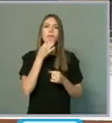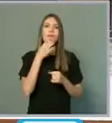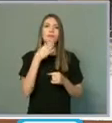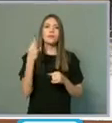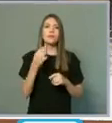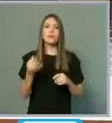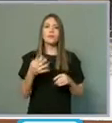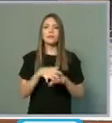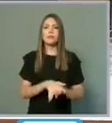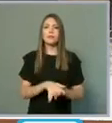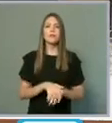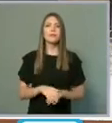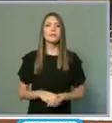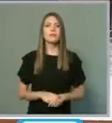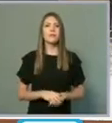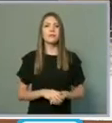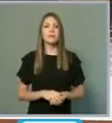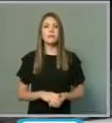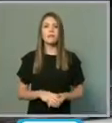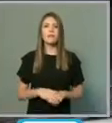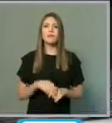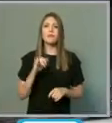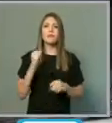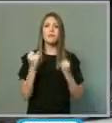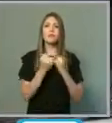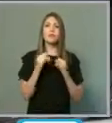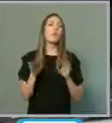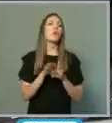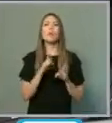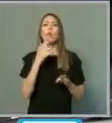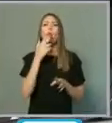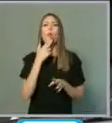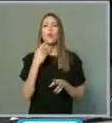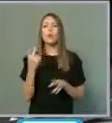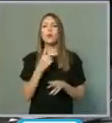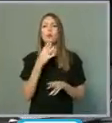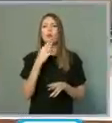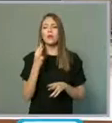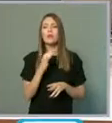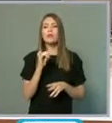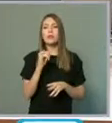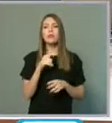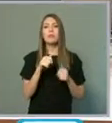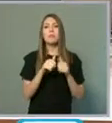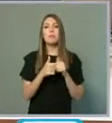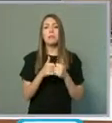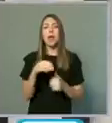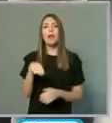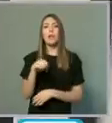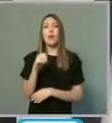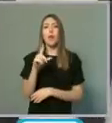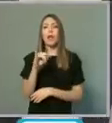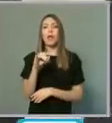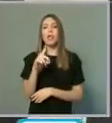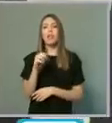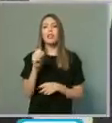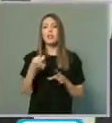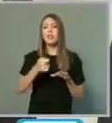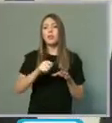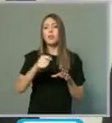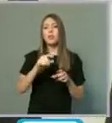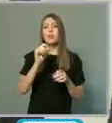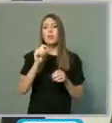final las dos van a estar como dulcecitas, entonces va a saber muy rico. Exactamente, la combinación es buena. Pan molido, lo mismo, vamos a agregar poquito como